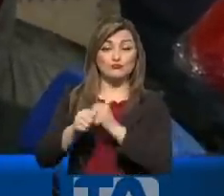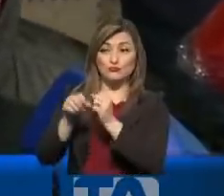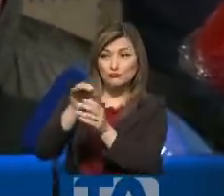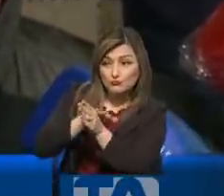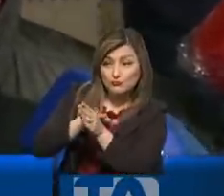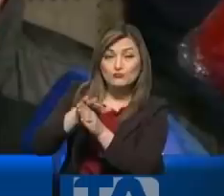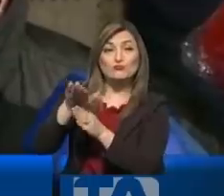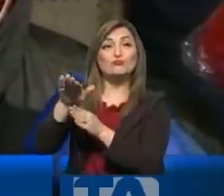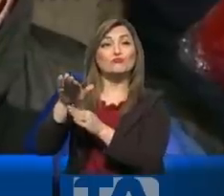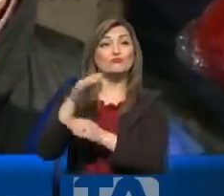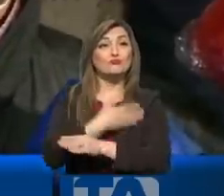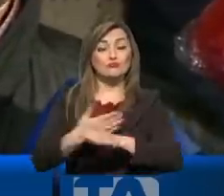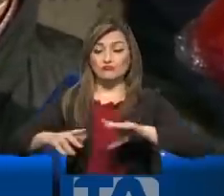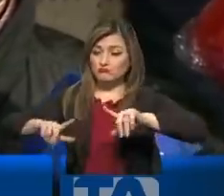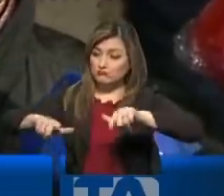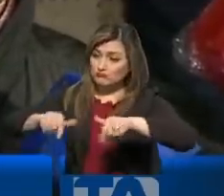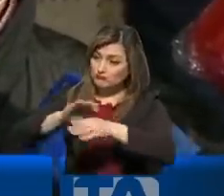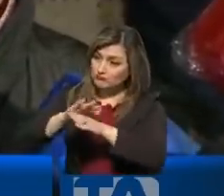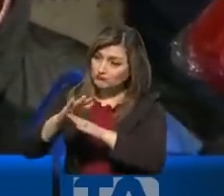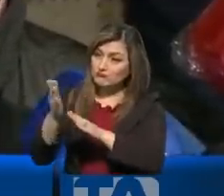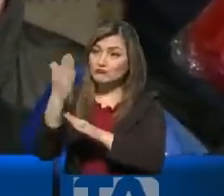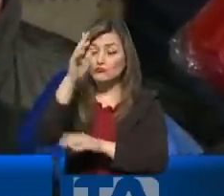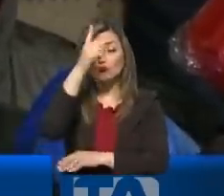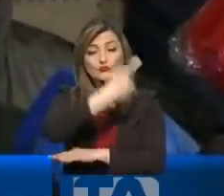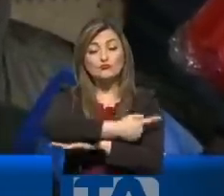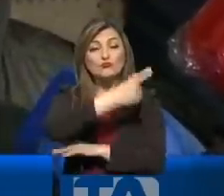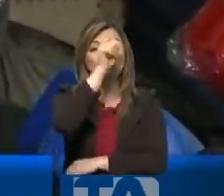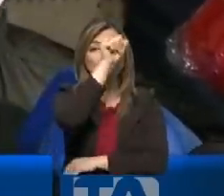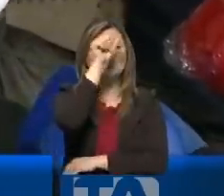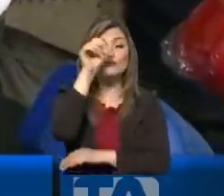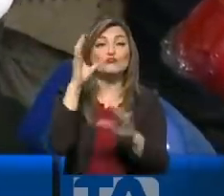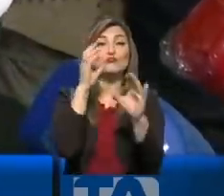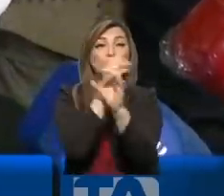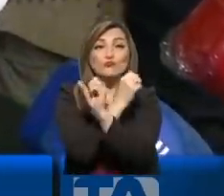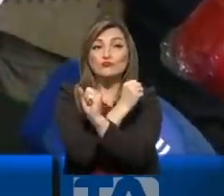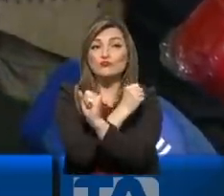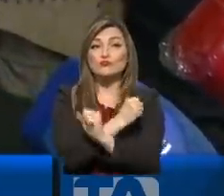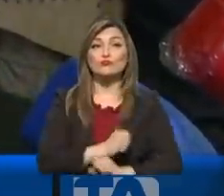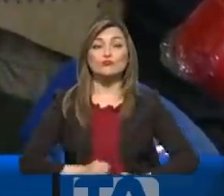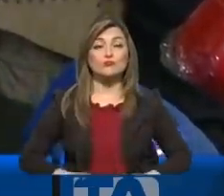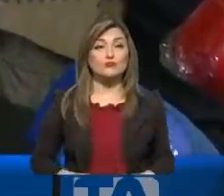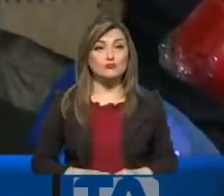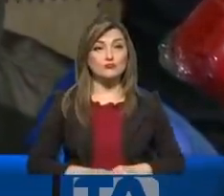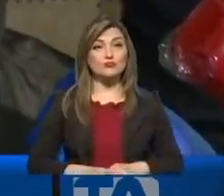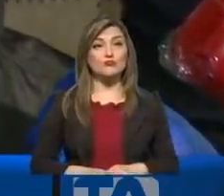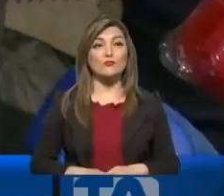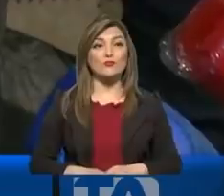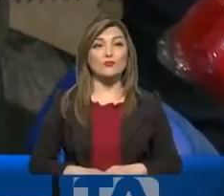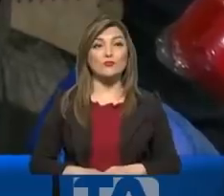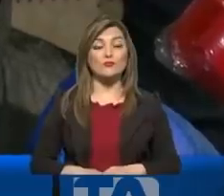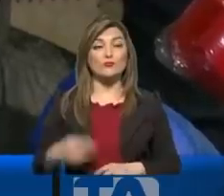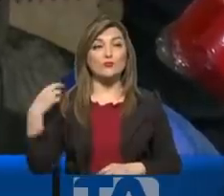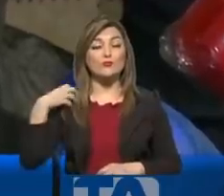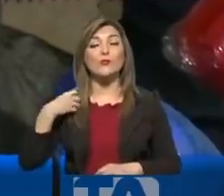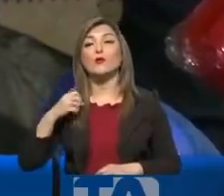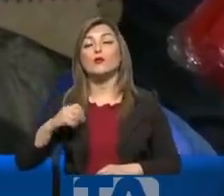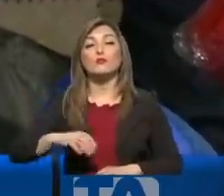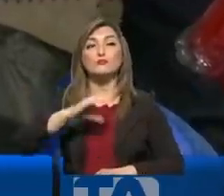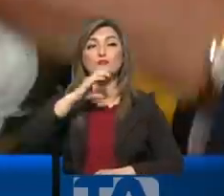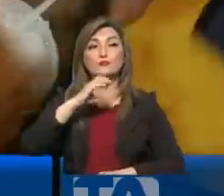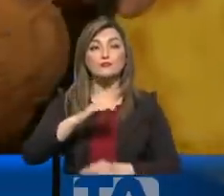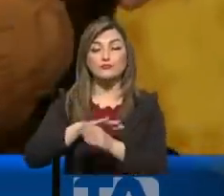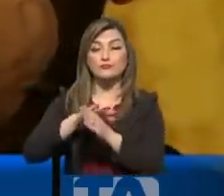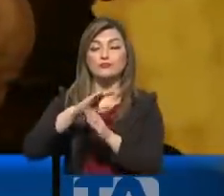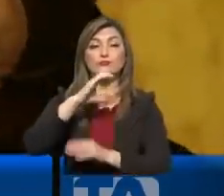invitación del presidente Lenín Moreno el día domingo en la noche, que les rinde a ellos una cena, una